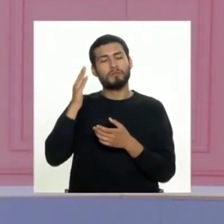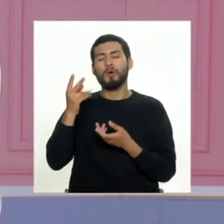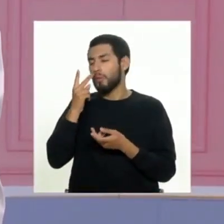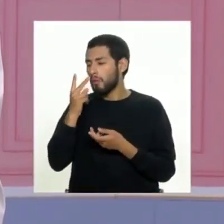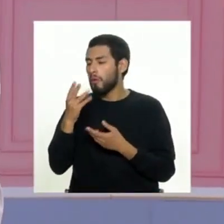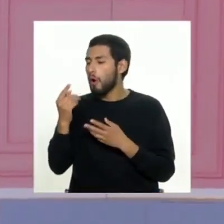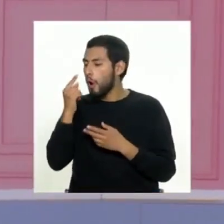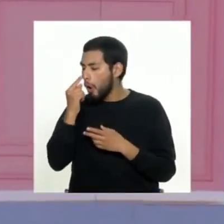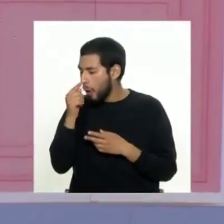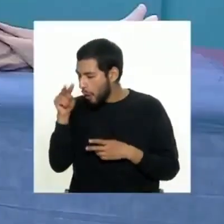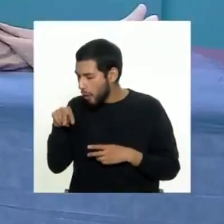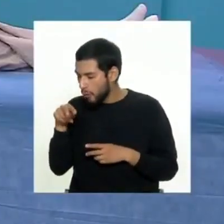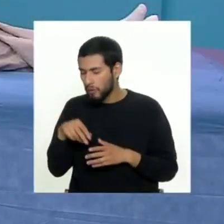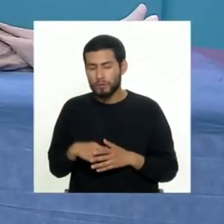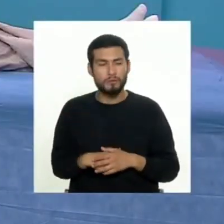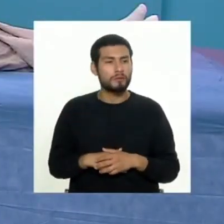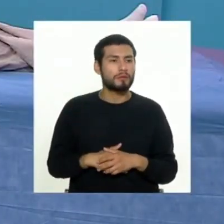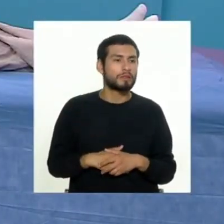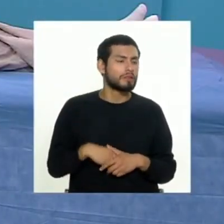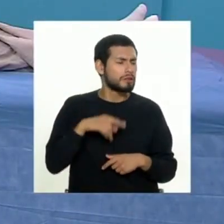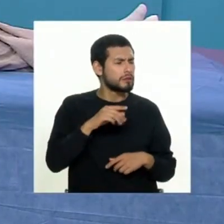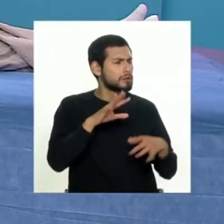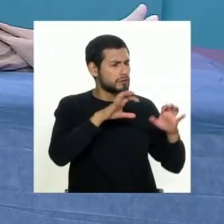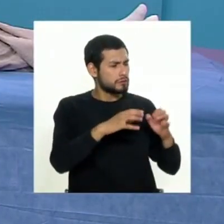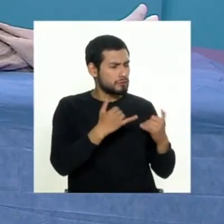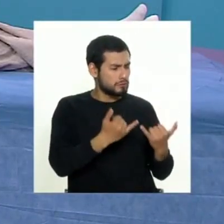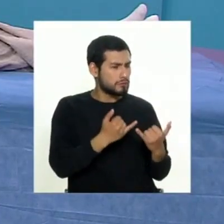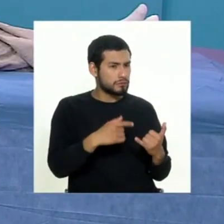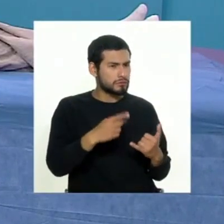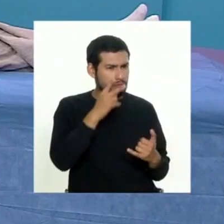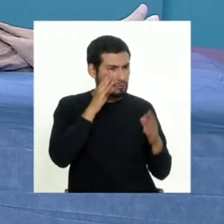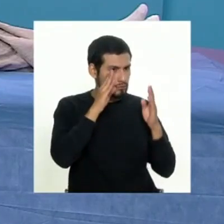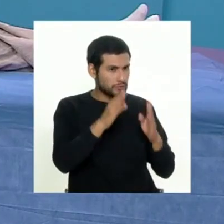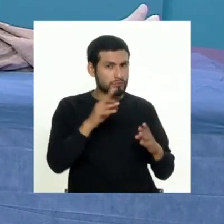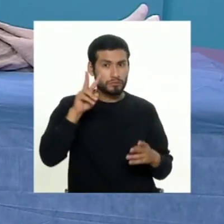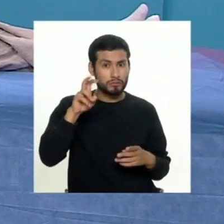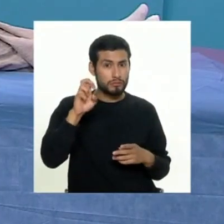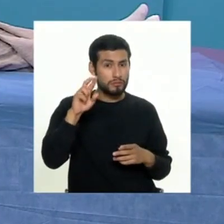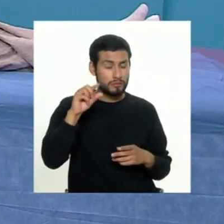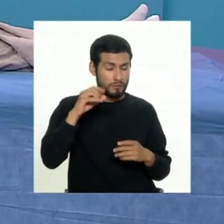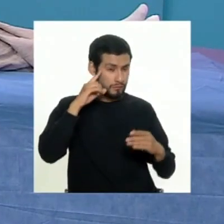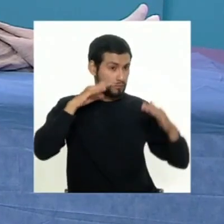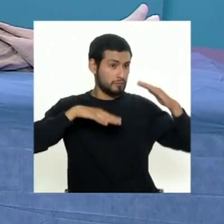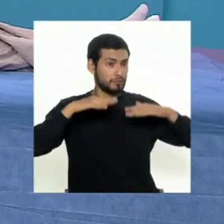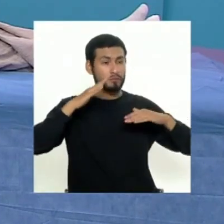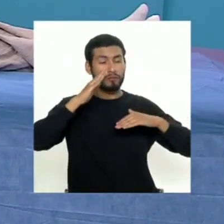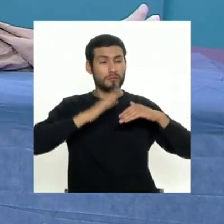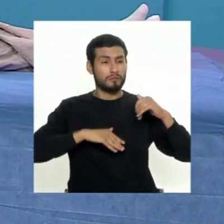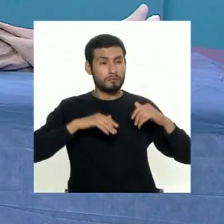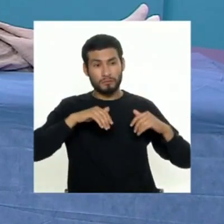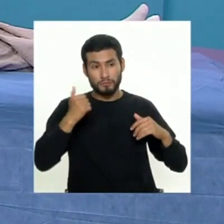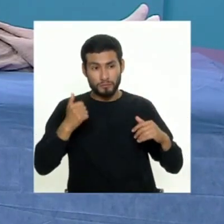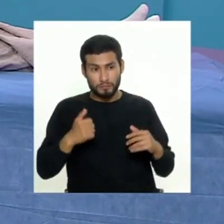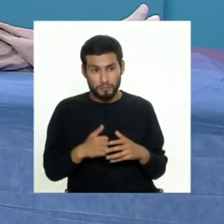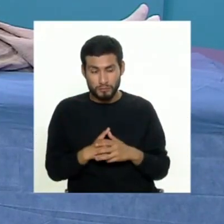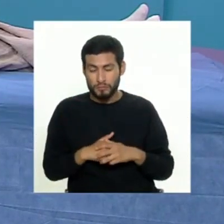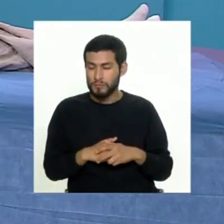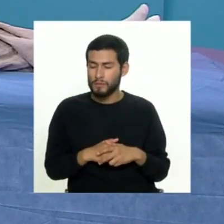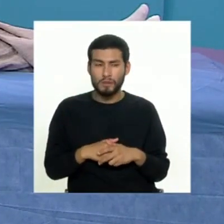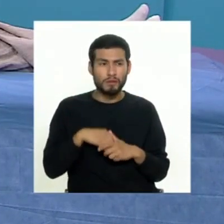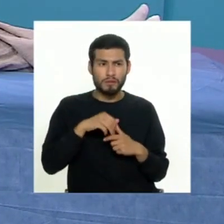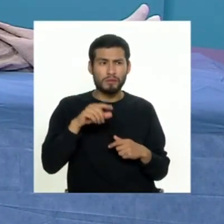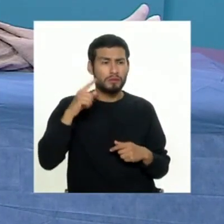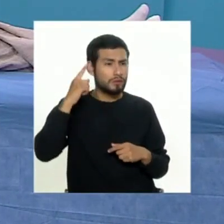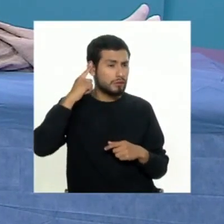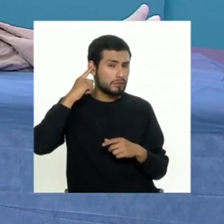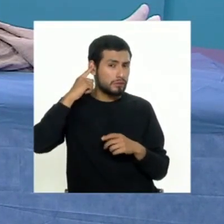los ojos. Pero ese tipo de exámenes que hemos hecho está más enfocado al vértigo, más que al laberintitis, entiendo. Claro. Porque está... en la